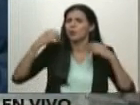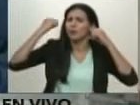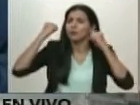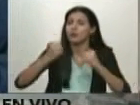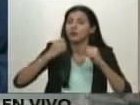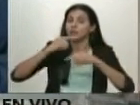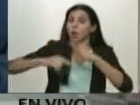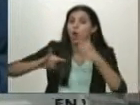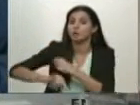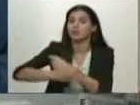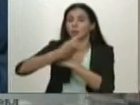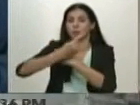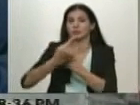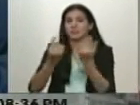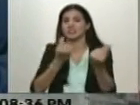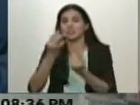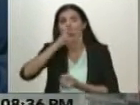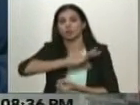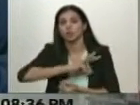financieros y sociales